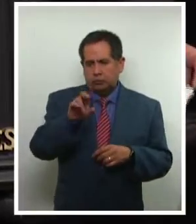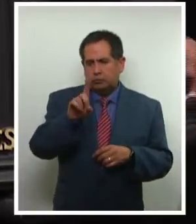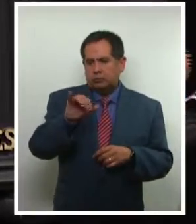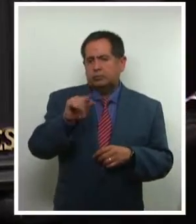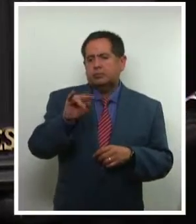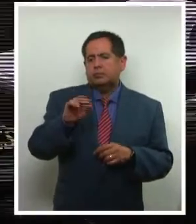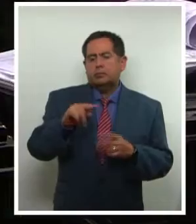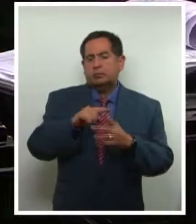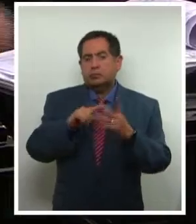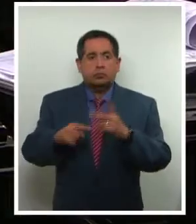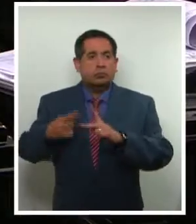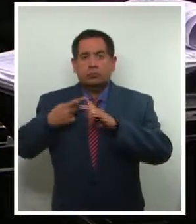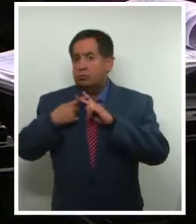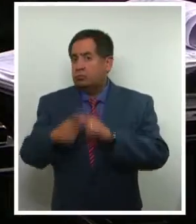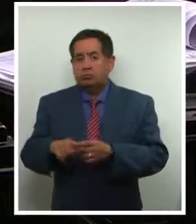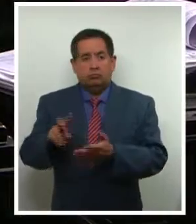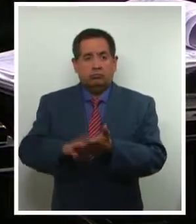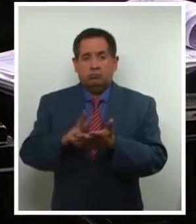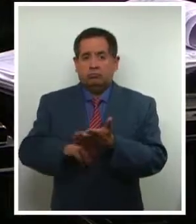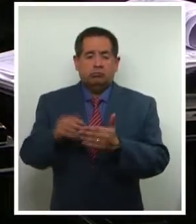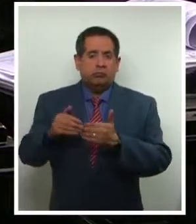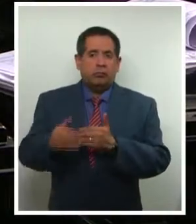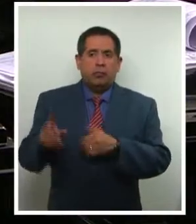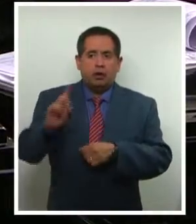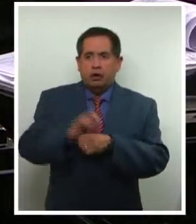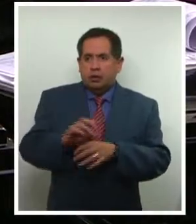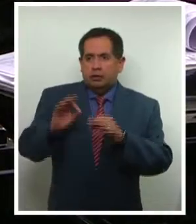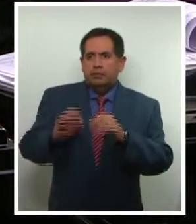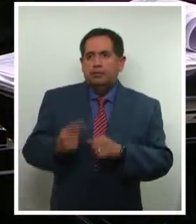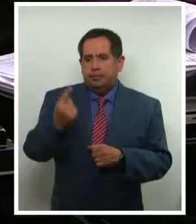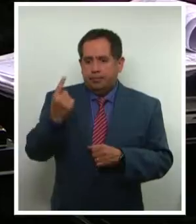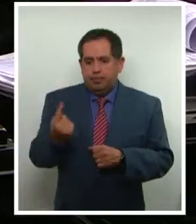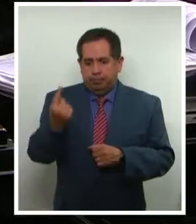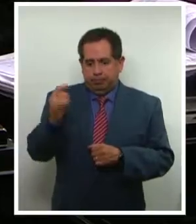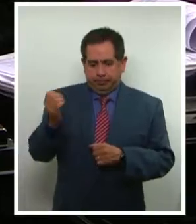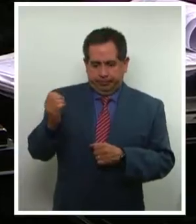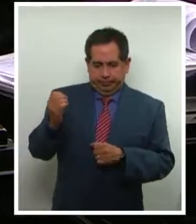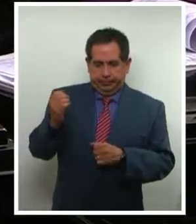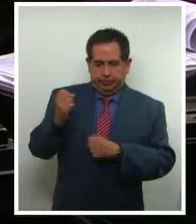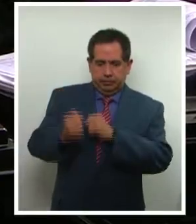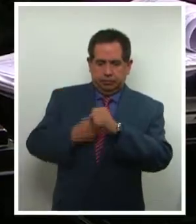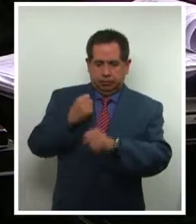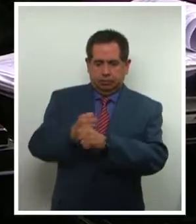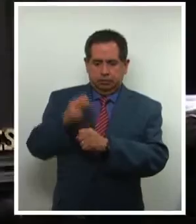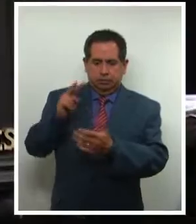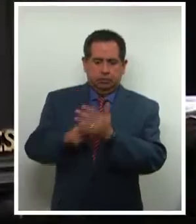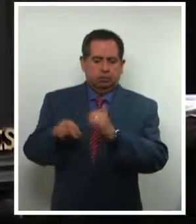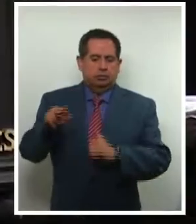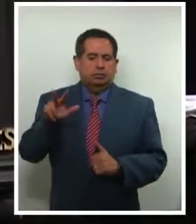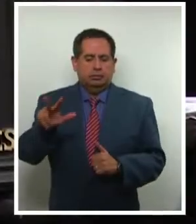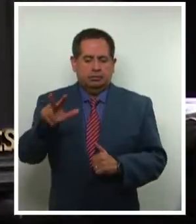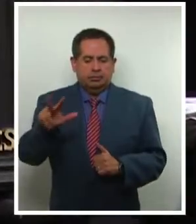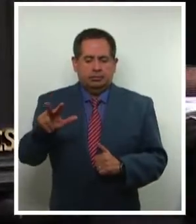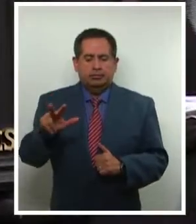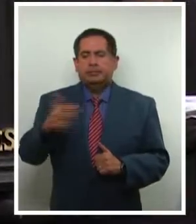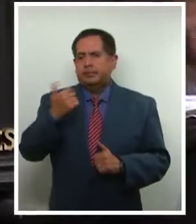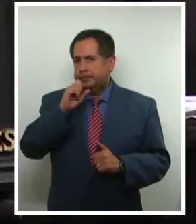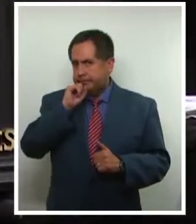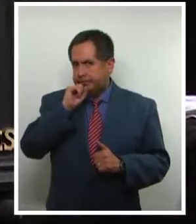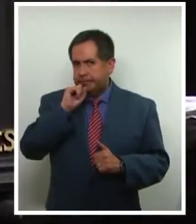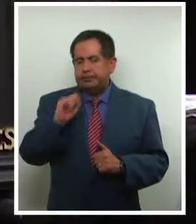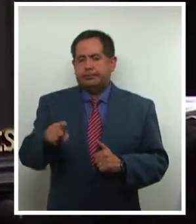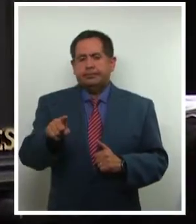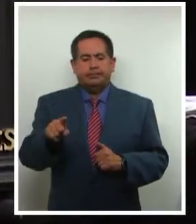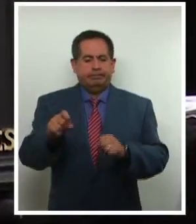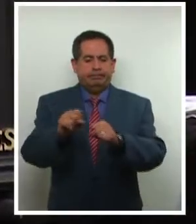cuales deberán iniciar su vigencia a partir del 1 de octubre de 2018, así como las de